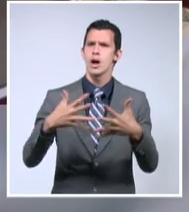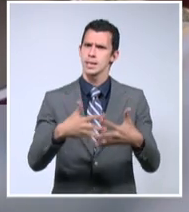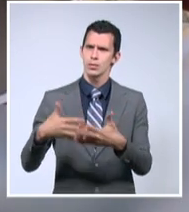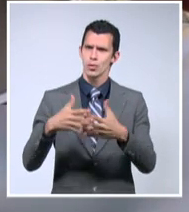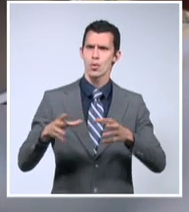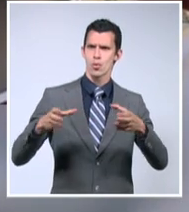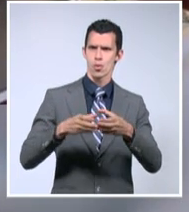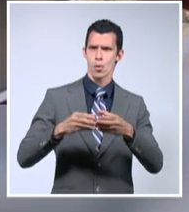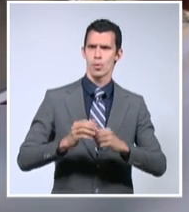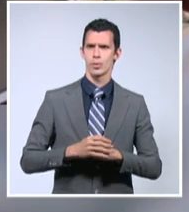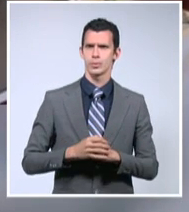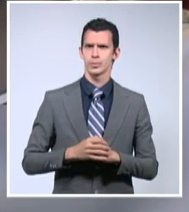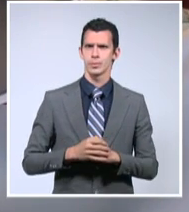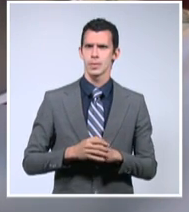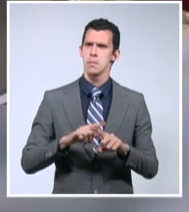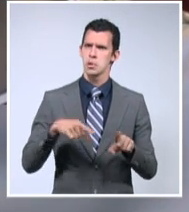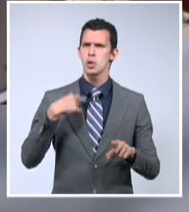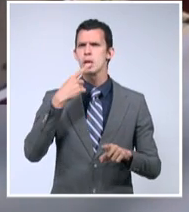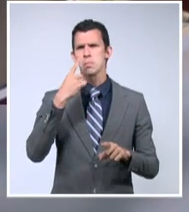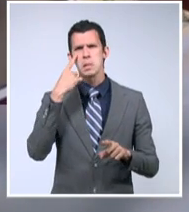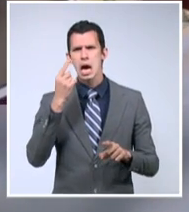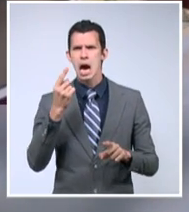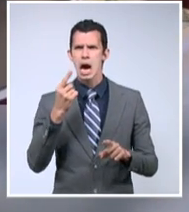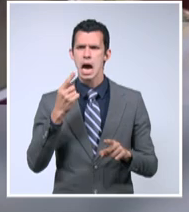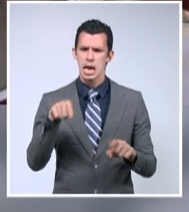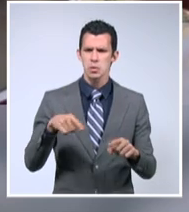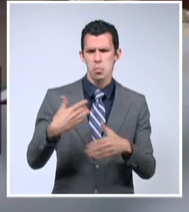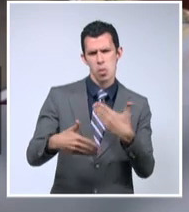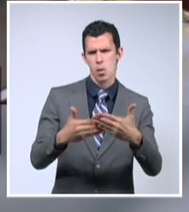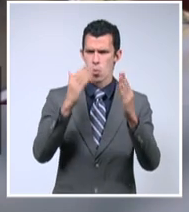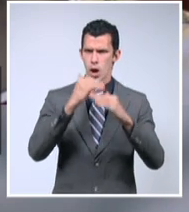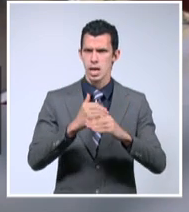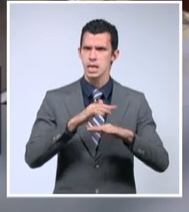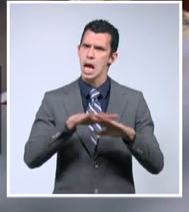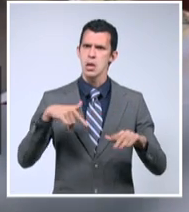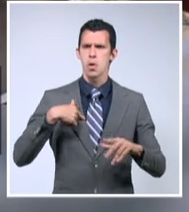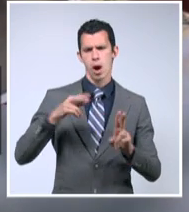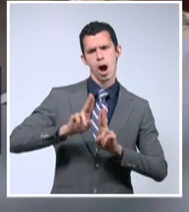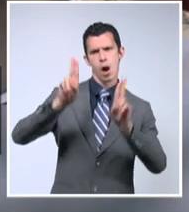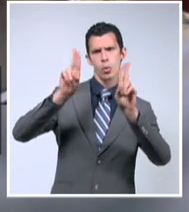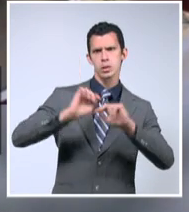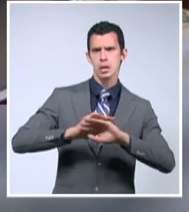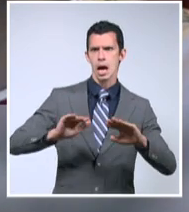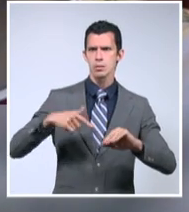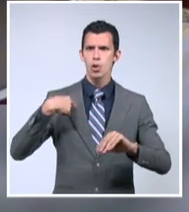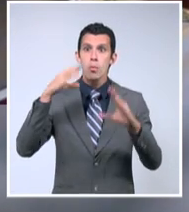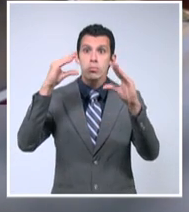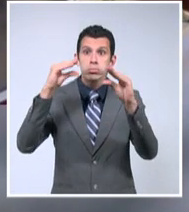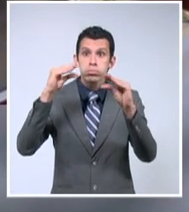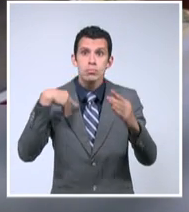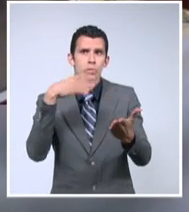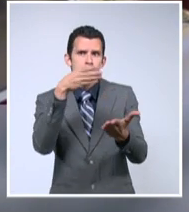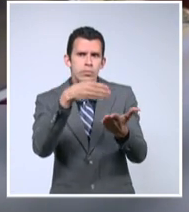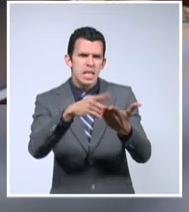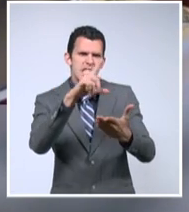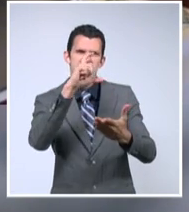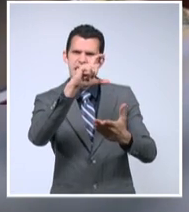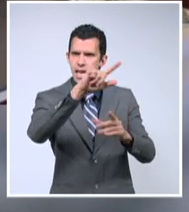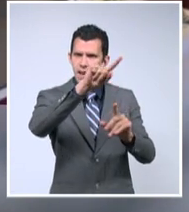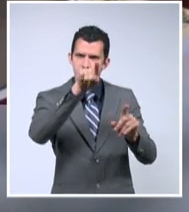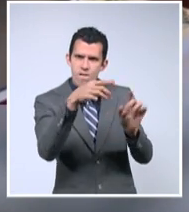de eso. Y ya hice el trabajo ese, le tiré fotos y se la mandé como prueba que yo lo había hecho. Él me mandó el dinero,